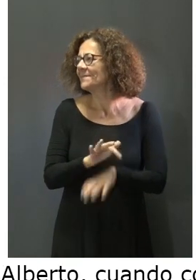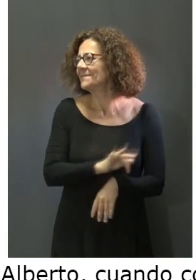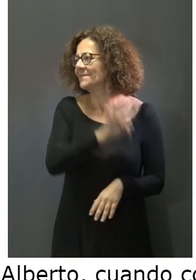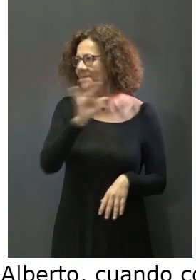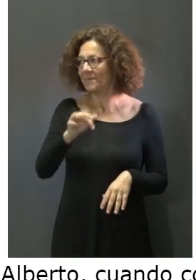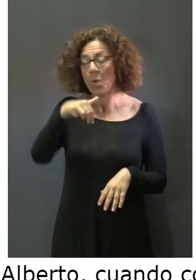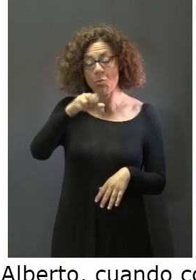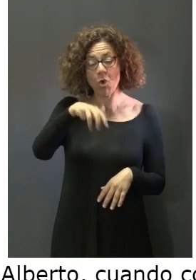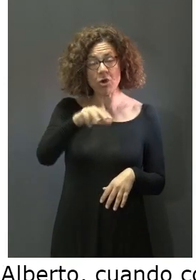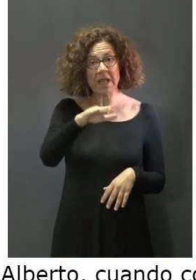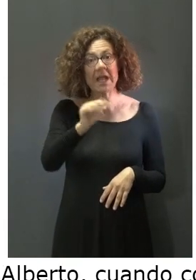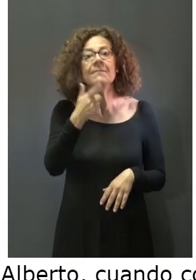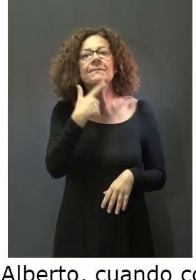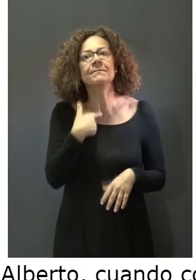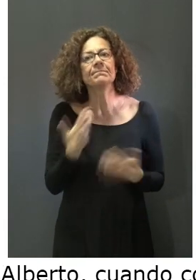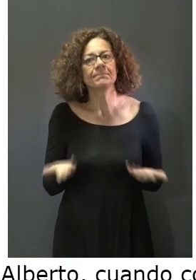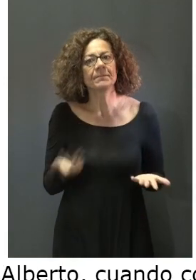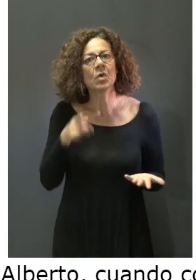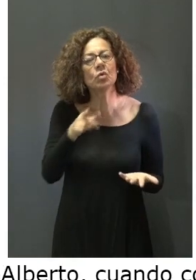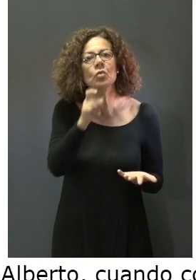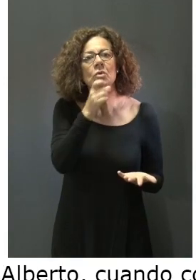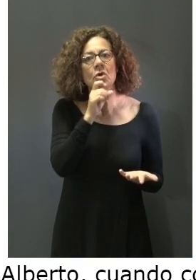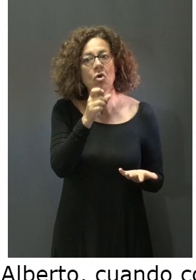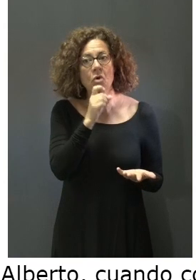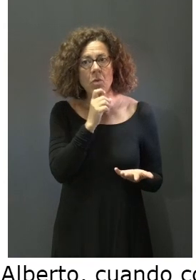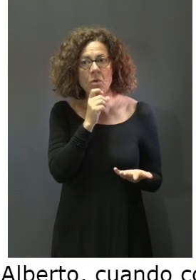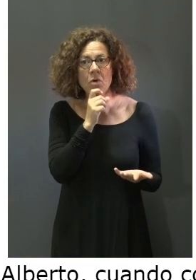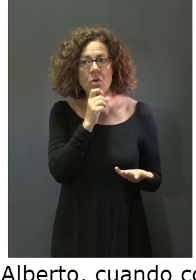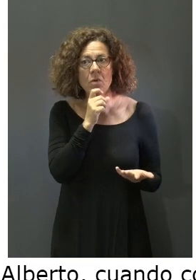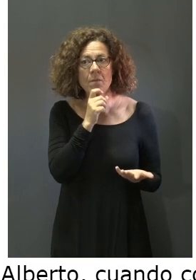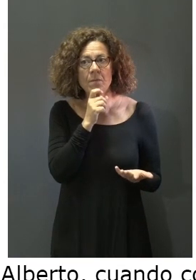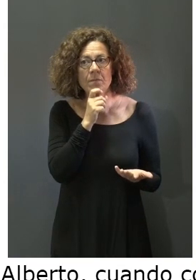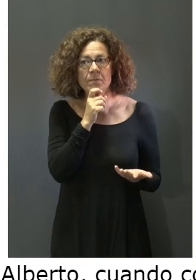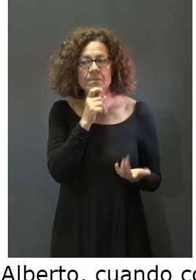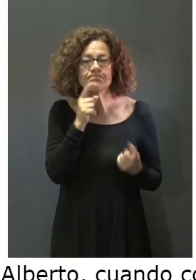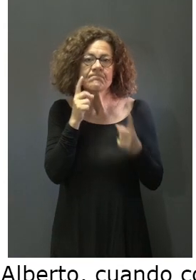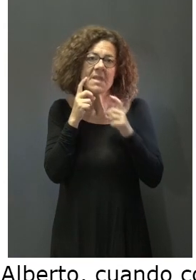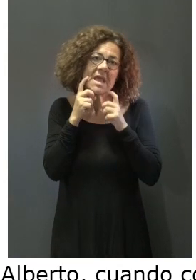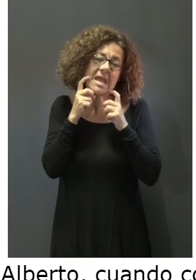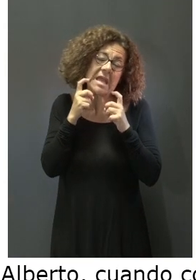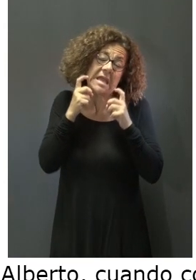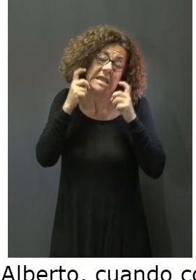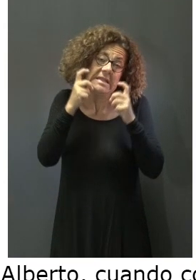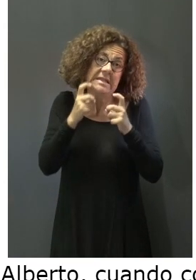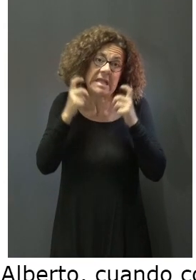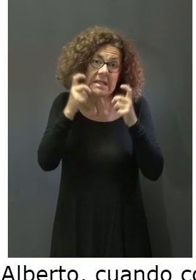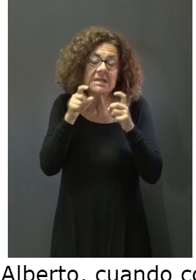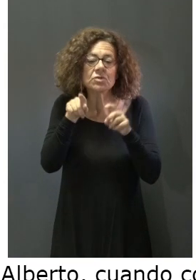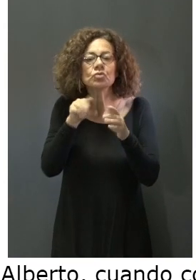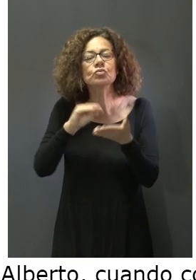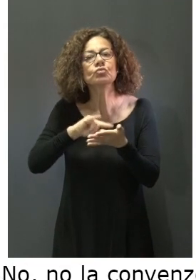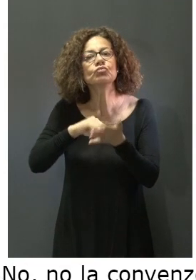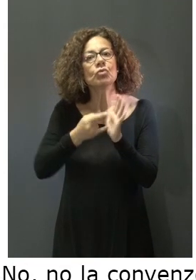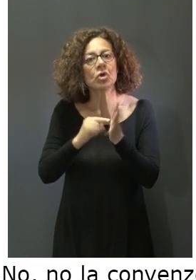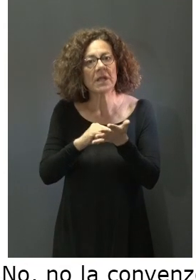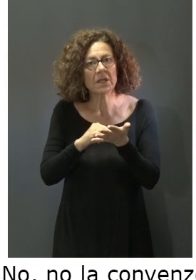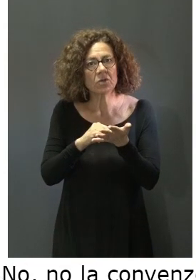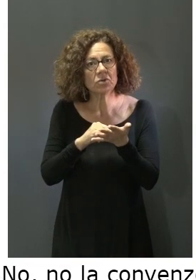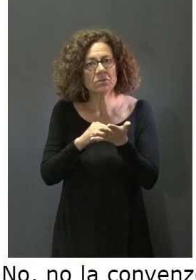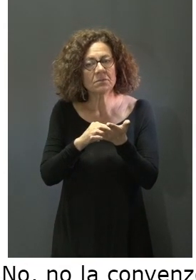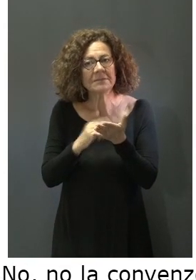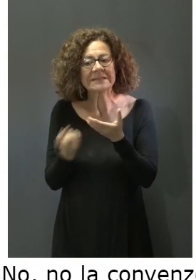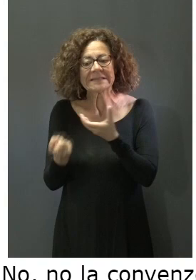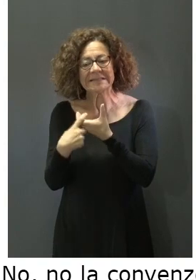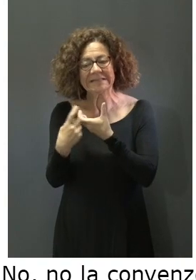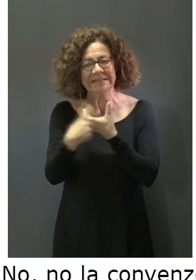Muy bien, Mónica, cuéntanos tú cómo te enfrentas o cómo tratas de que tus proyectos incluyan en todos